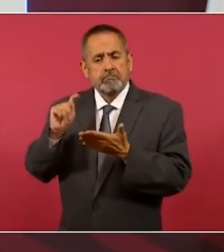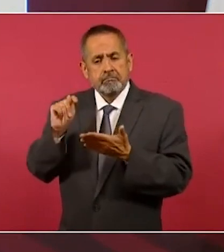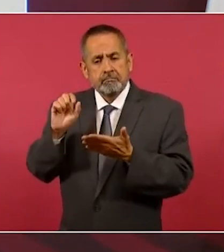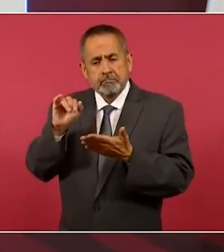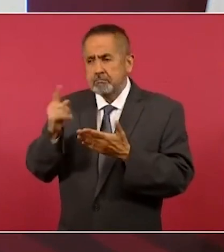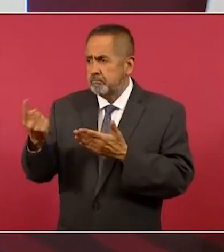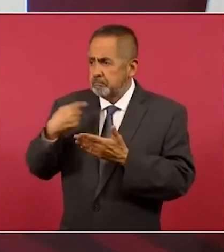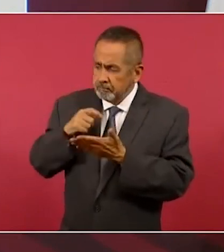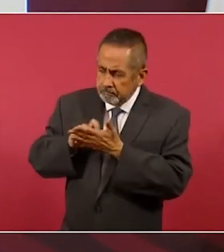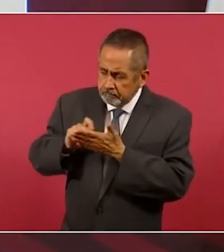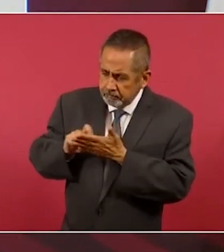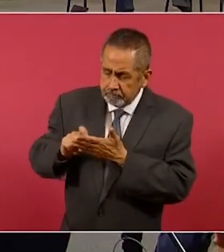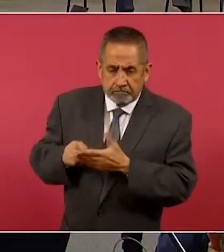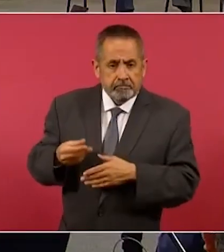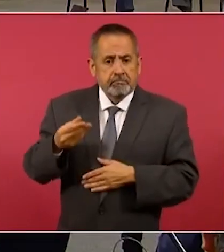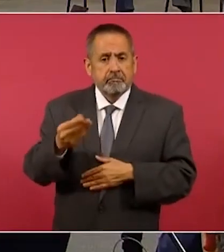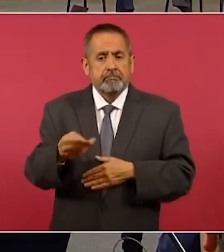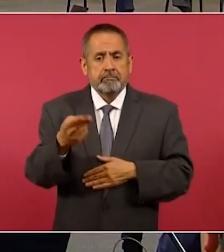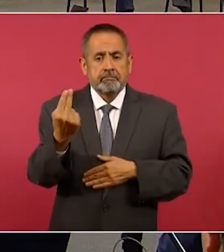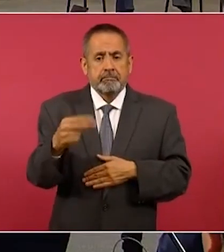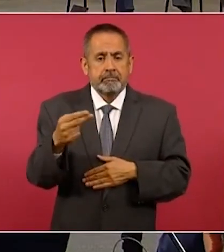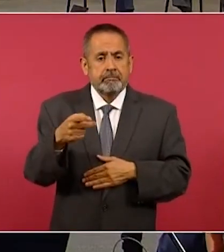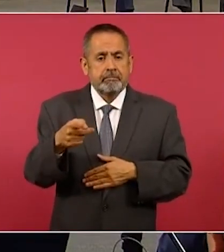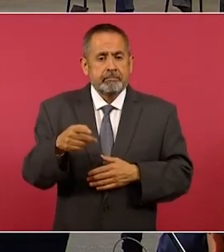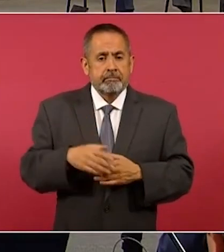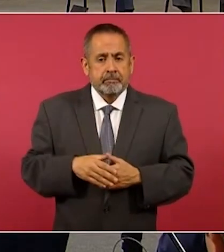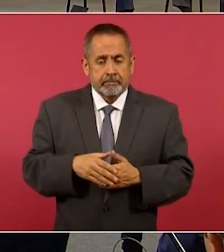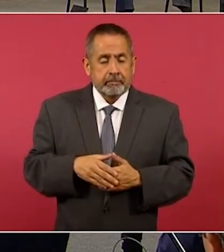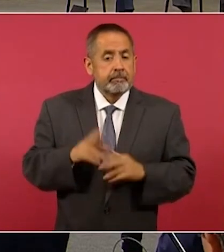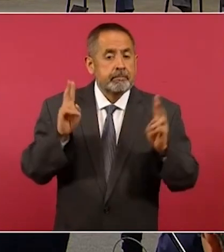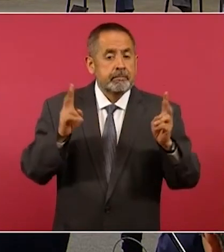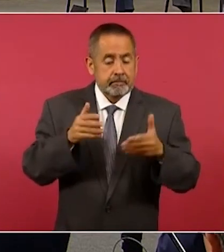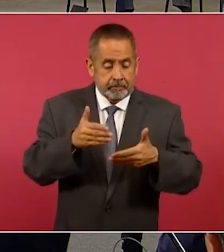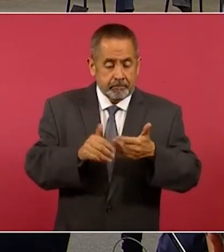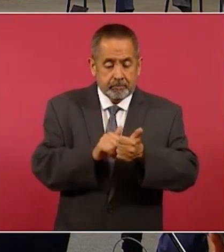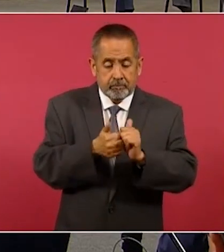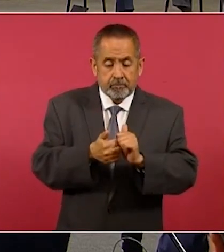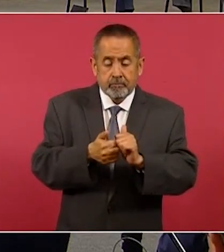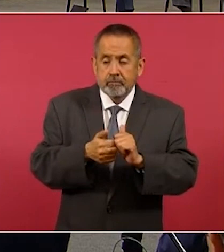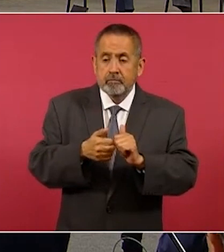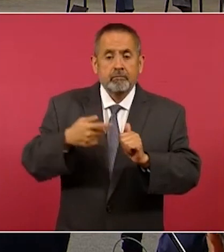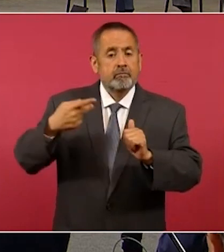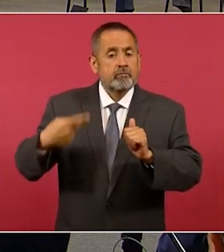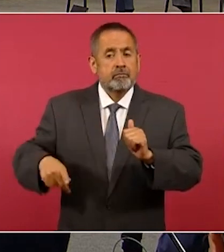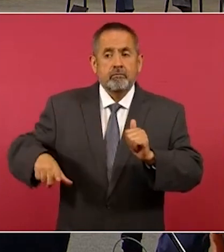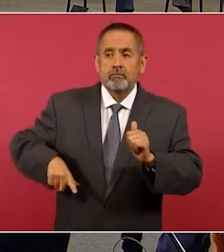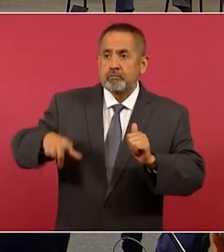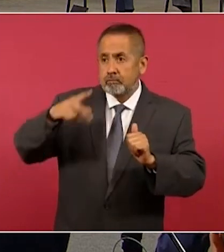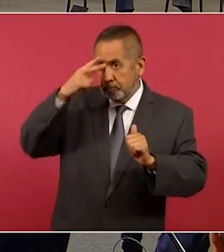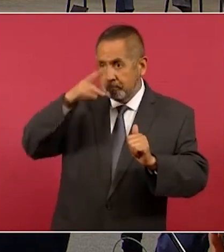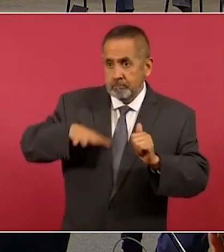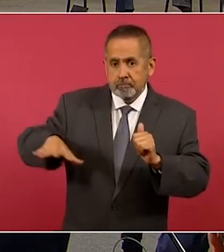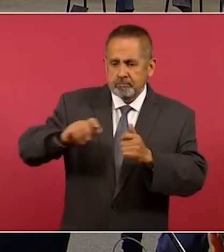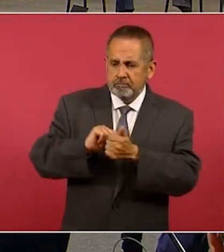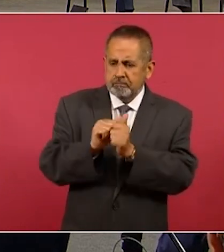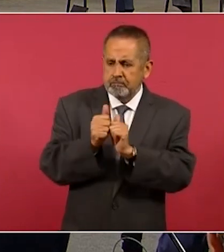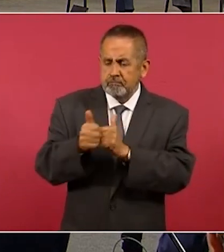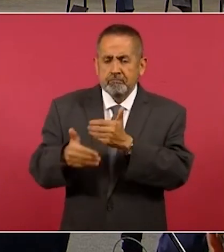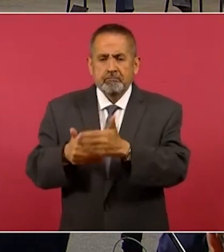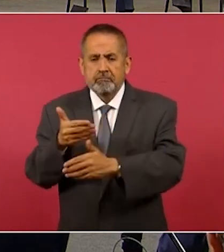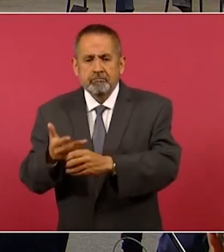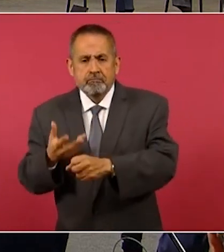ella. Y la tesis se llama Proceso de Formación del Estado Nacional en México. Y sí es un